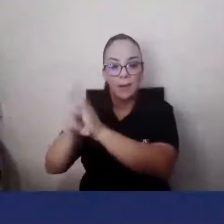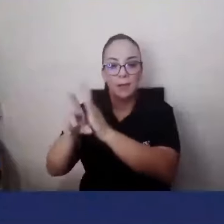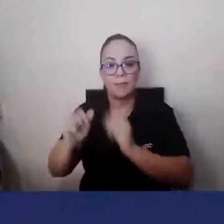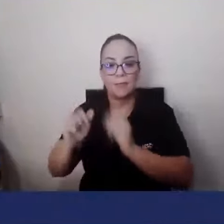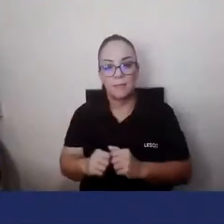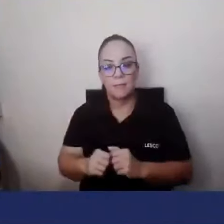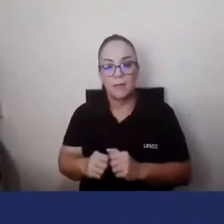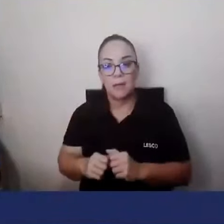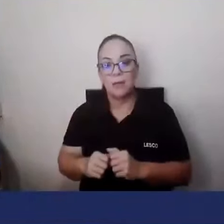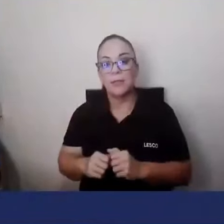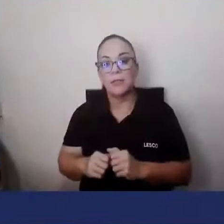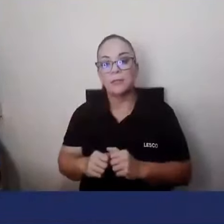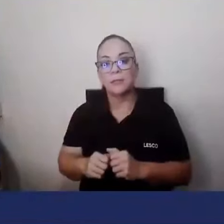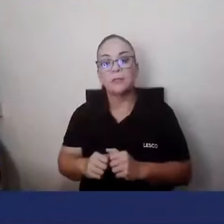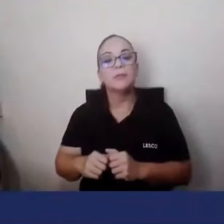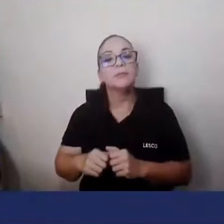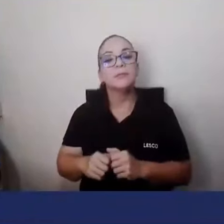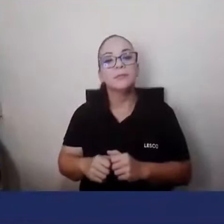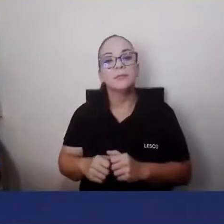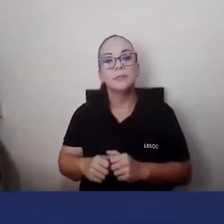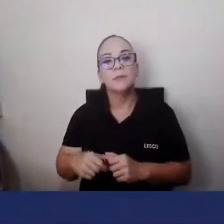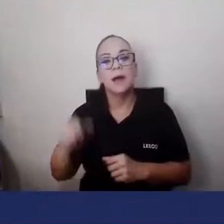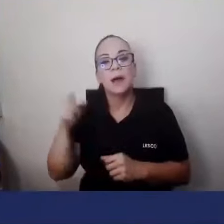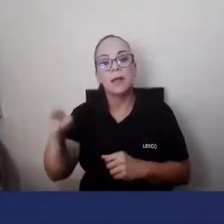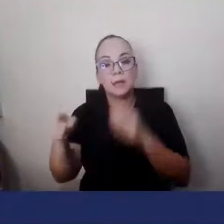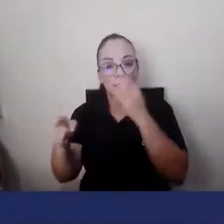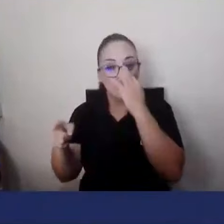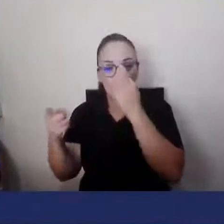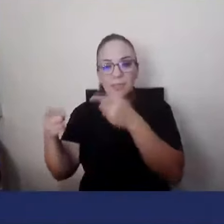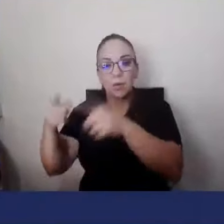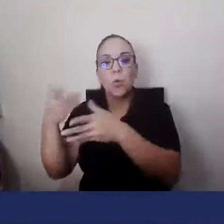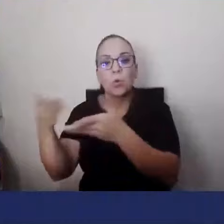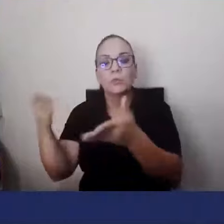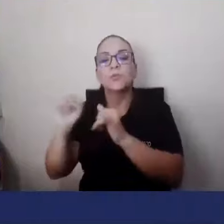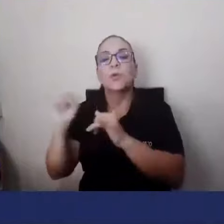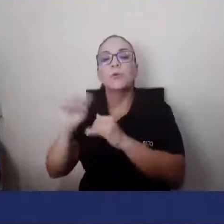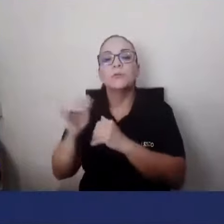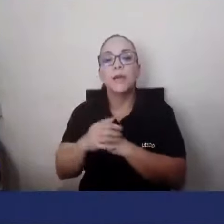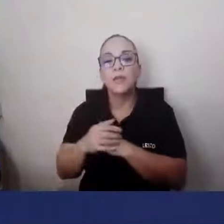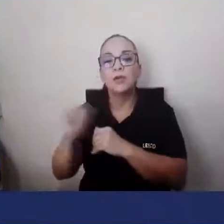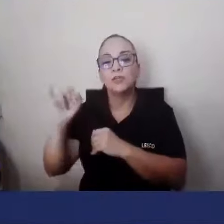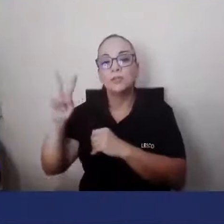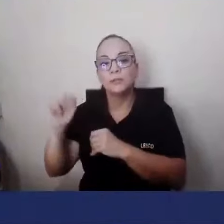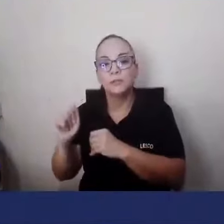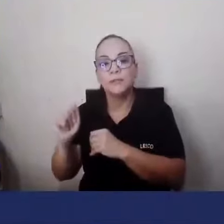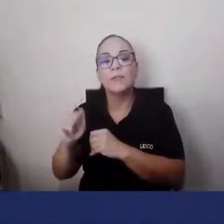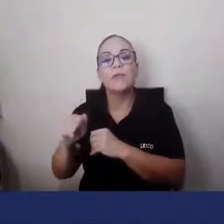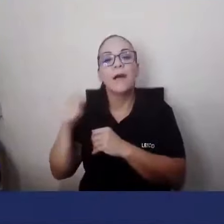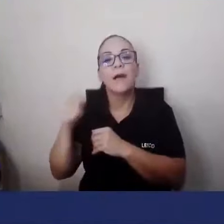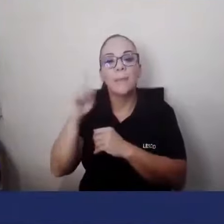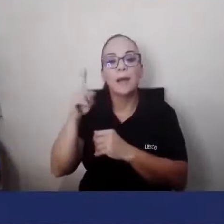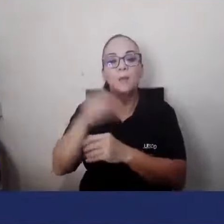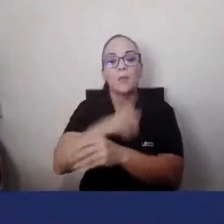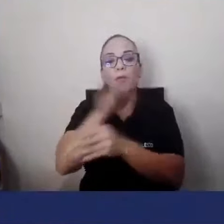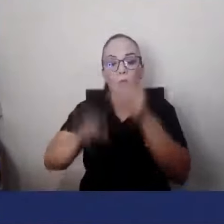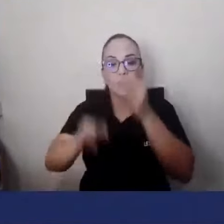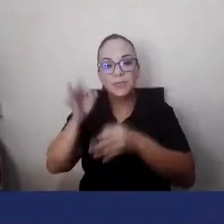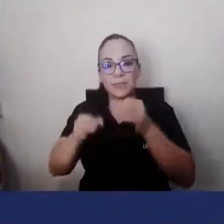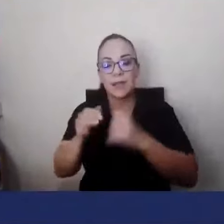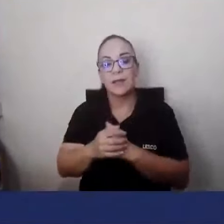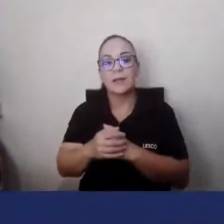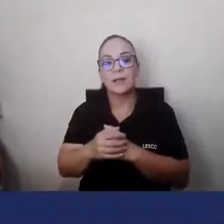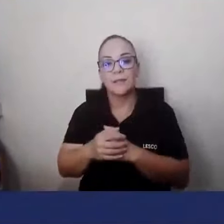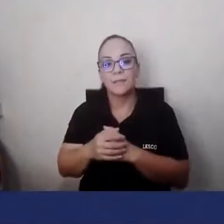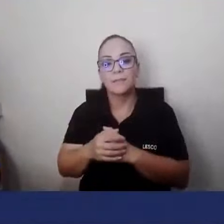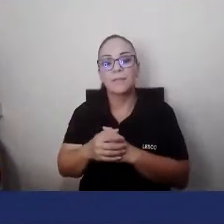donde pasaron cositas como quitarle el IVA al Poder Judicial, al